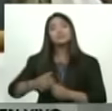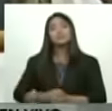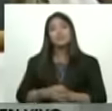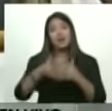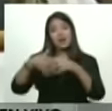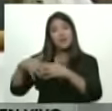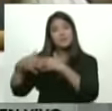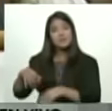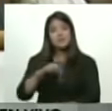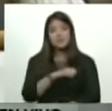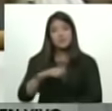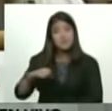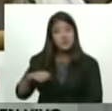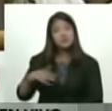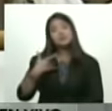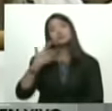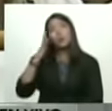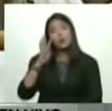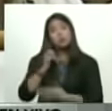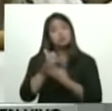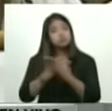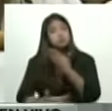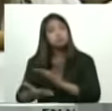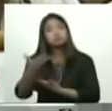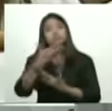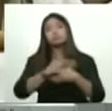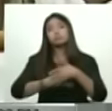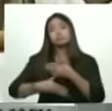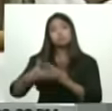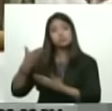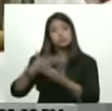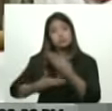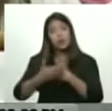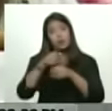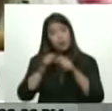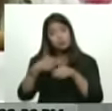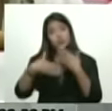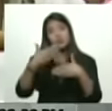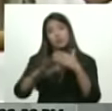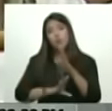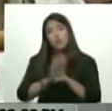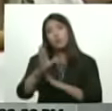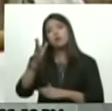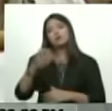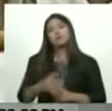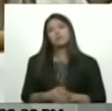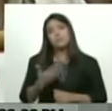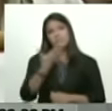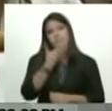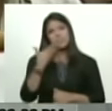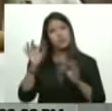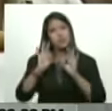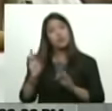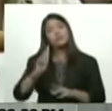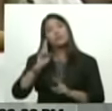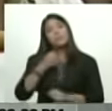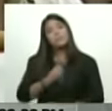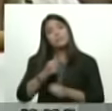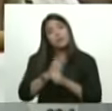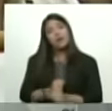privado, y creo que va a coadyuvar mucho a que eso siga desenvolviéndose de la manera que esperamos todos